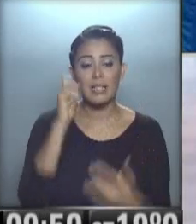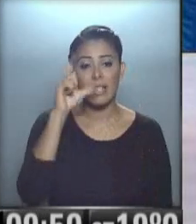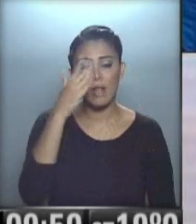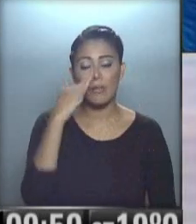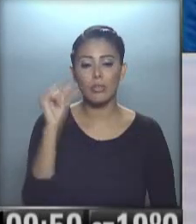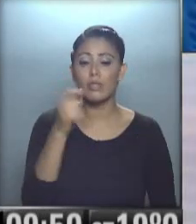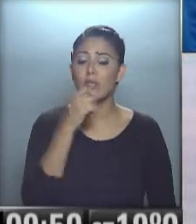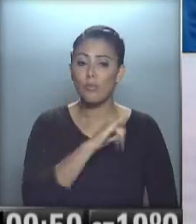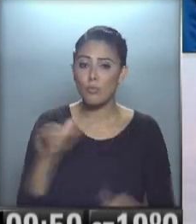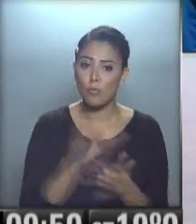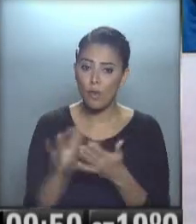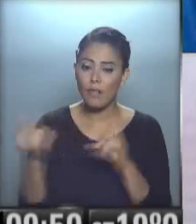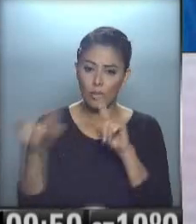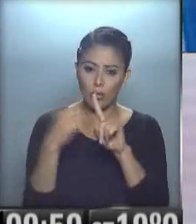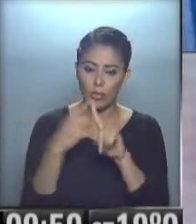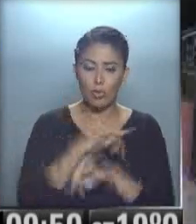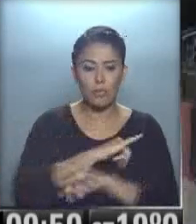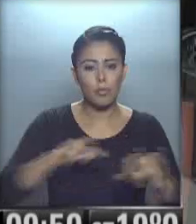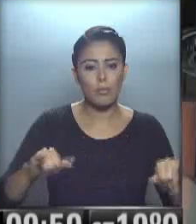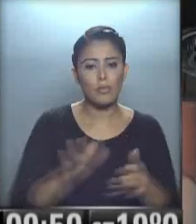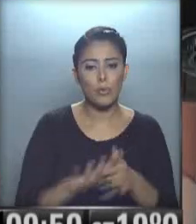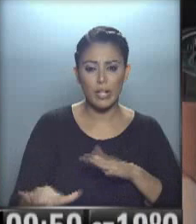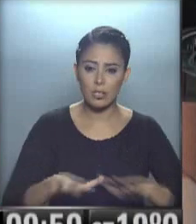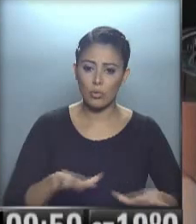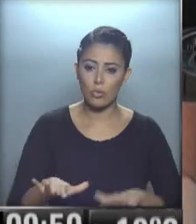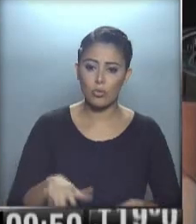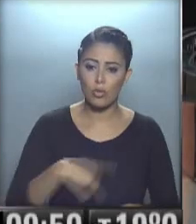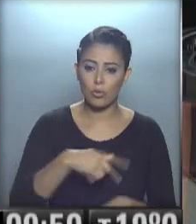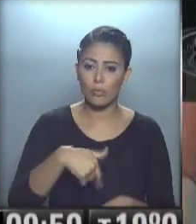Volvemos si llega a haber novedades y seguiremos informando acerca de esta situación en las próximas ediciones.